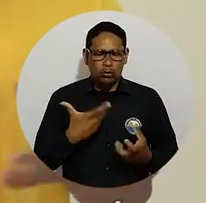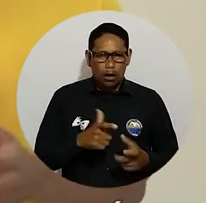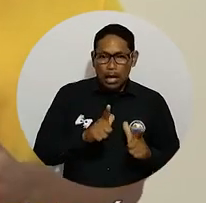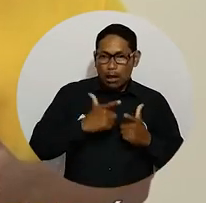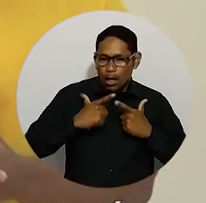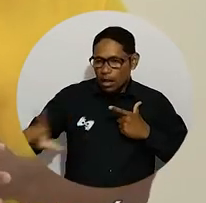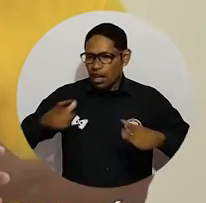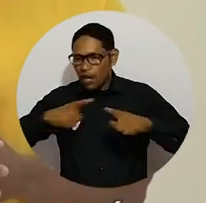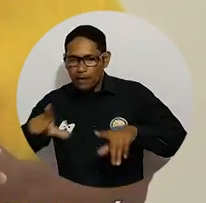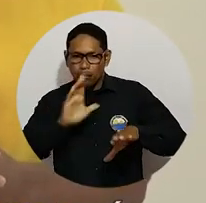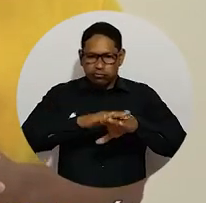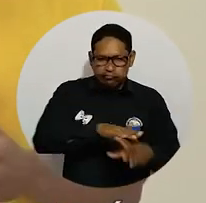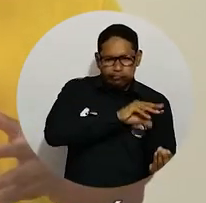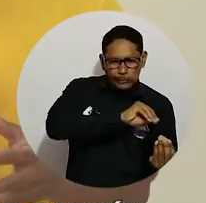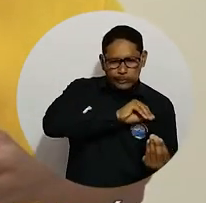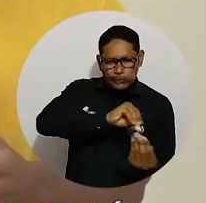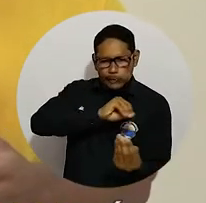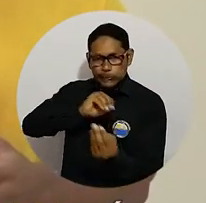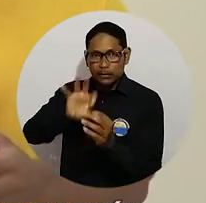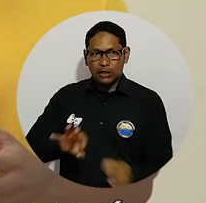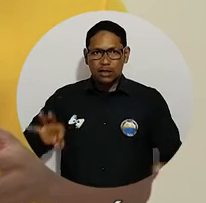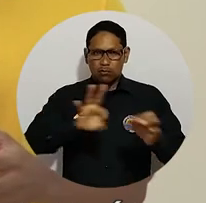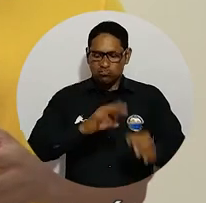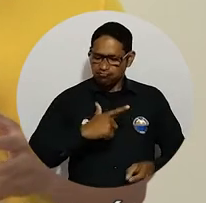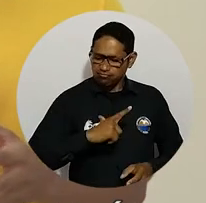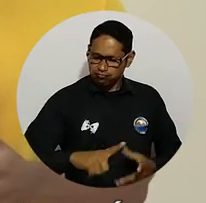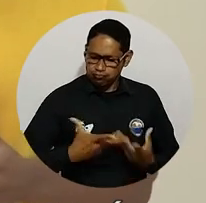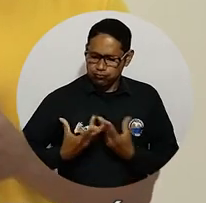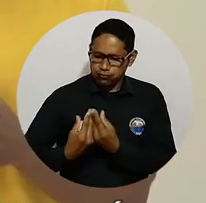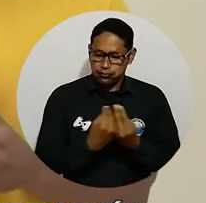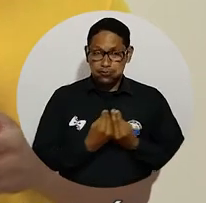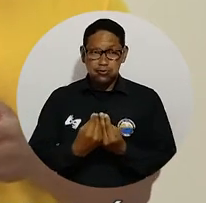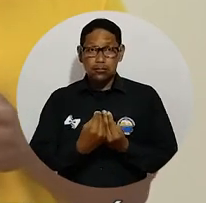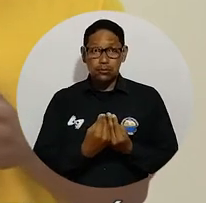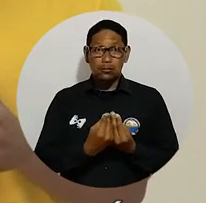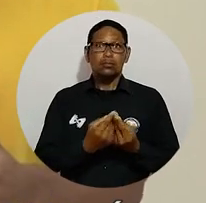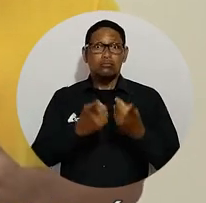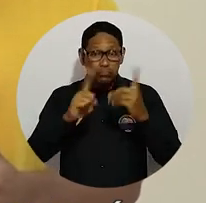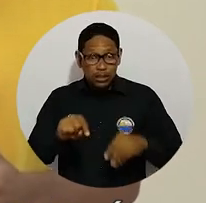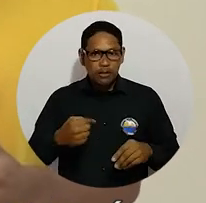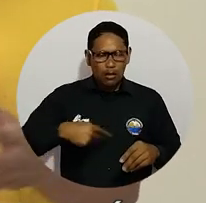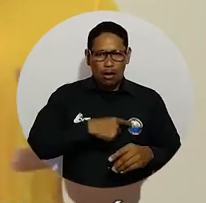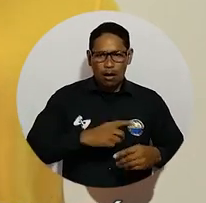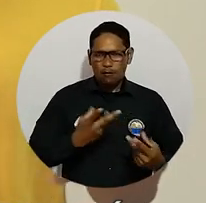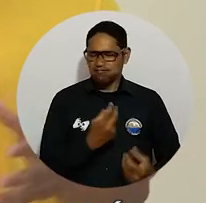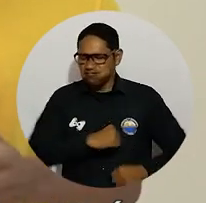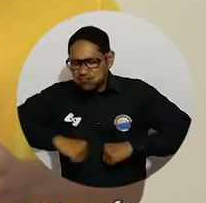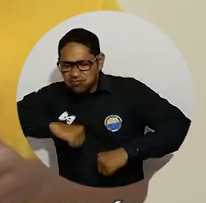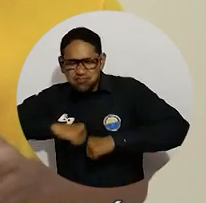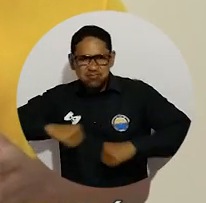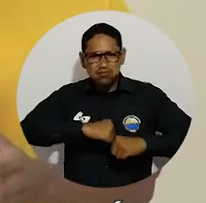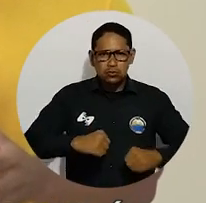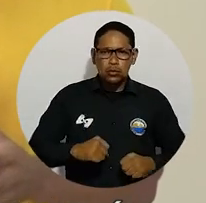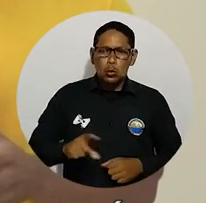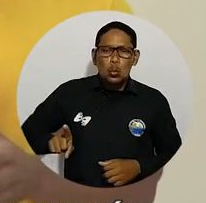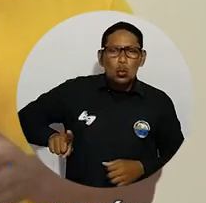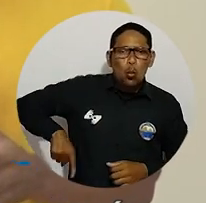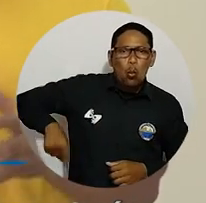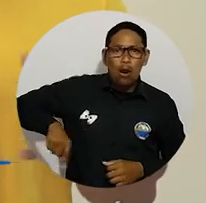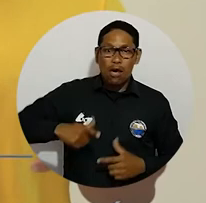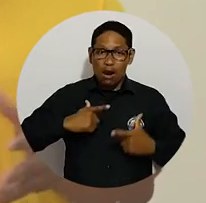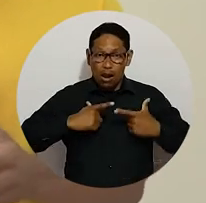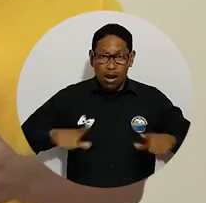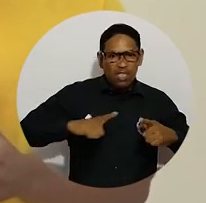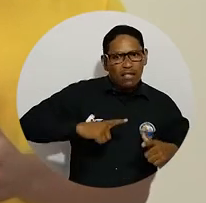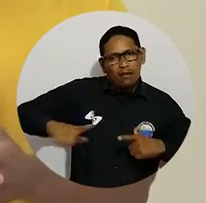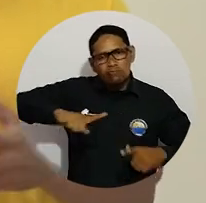busca formar a los futuros líderes del territorio con principios de liderazgo colectivo. También hemos tenido la oportunidad de crear